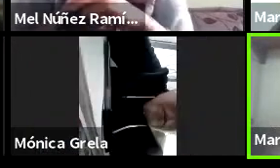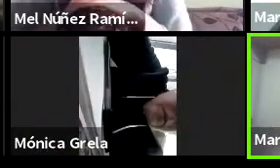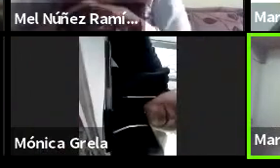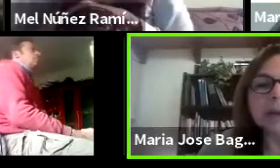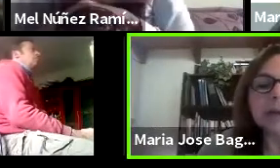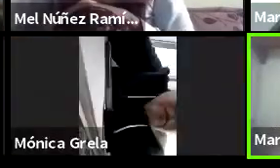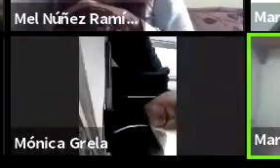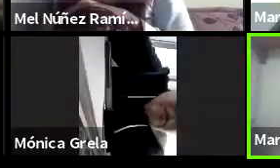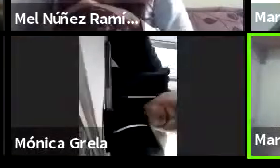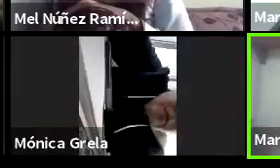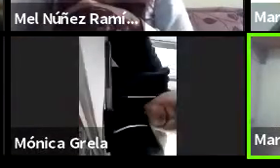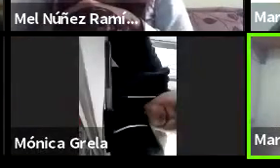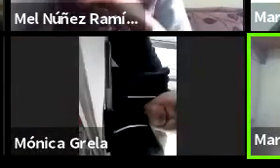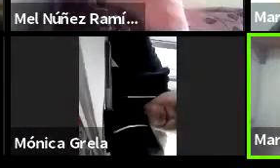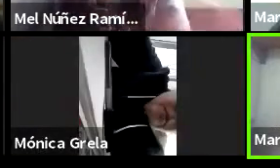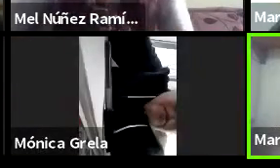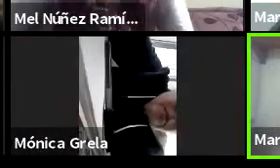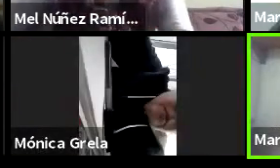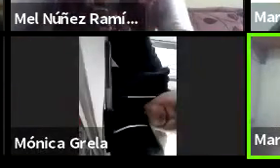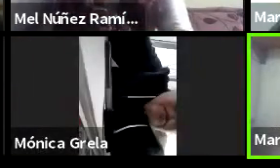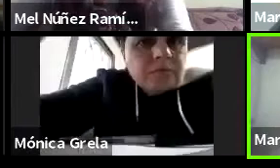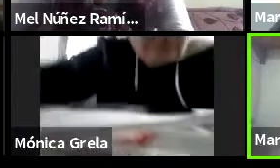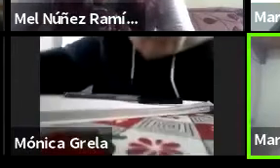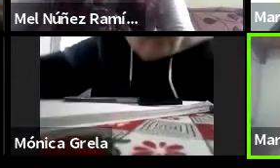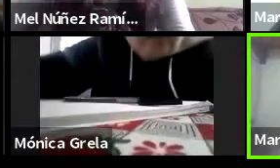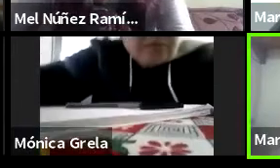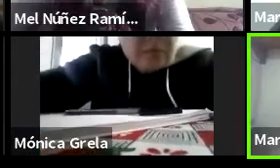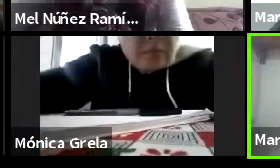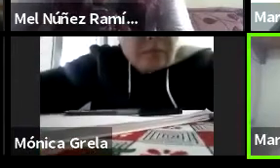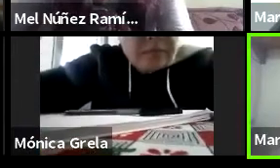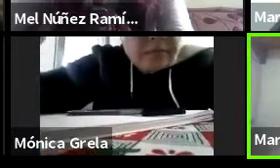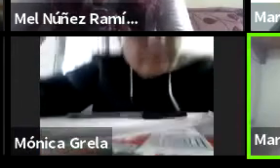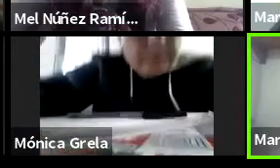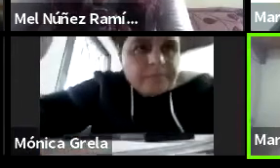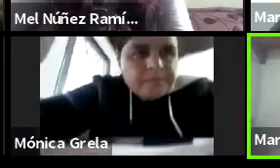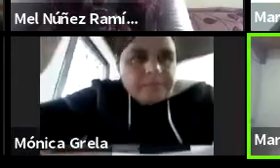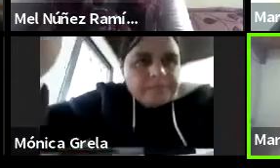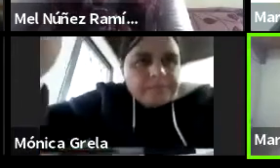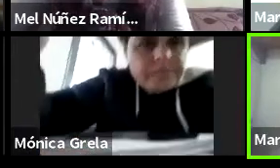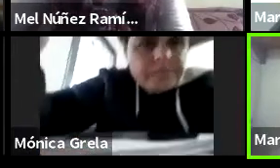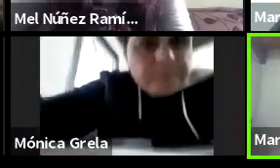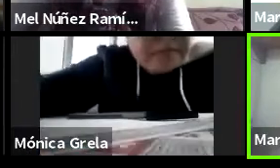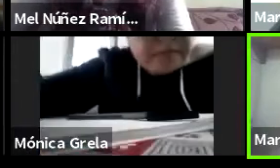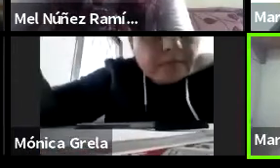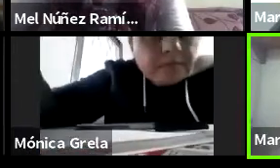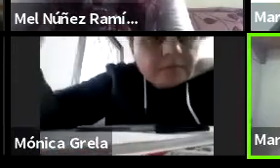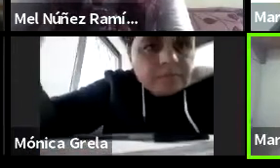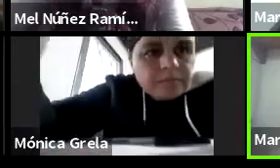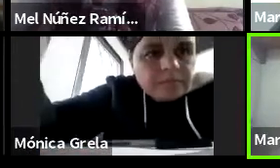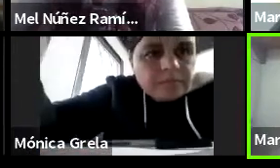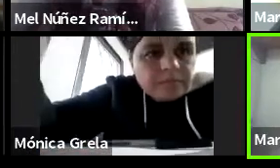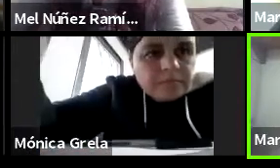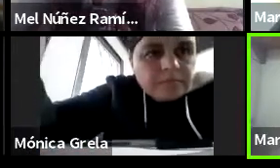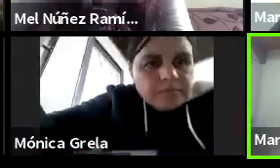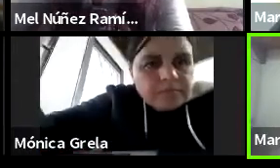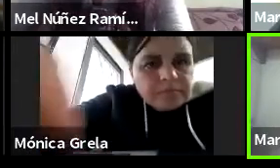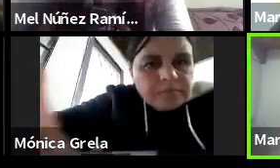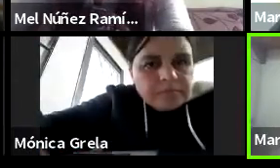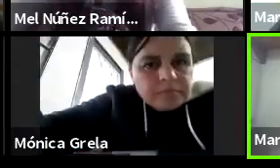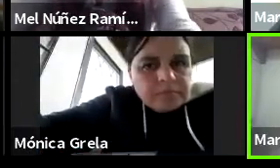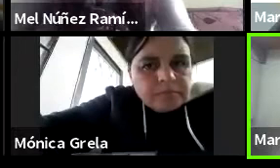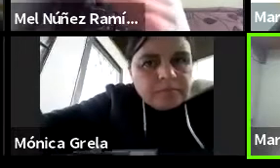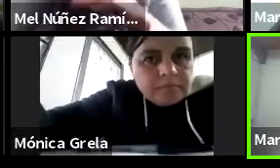un programa financiado por la CSIC y por AFAUCO, que